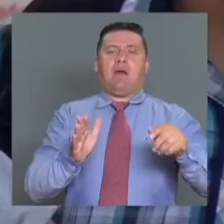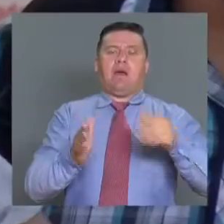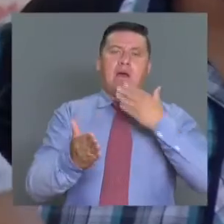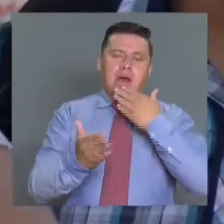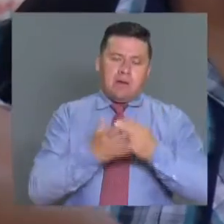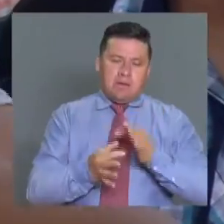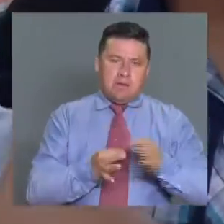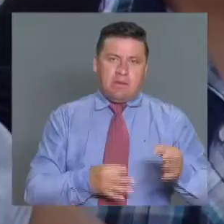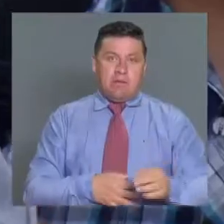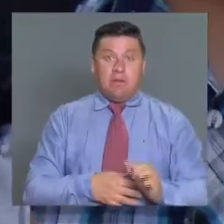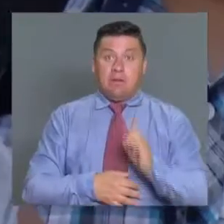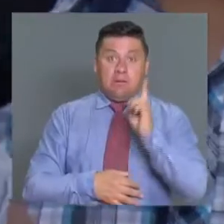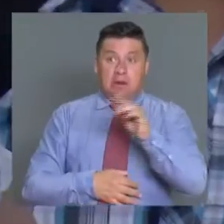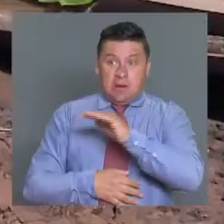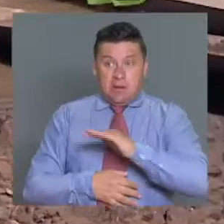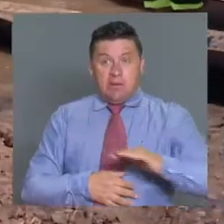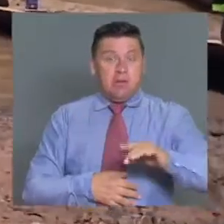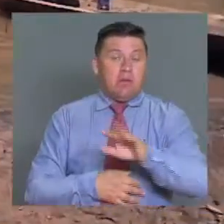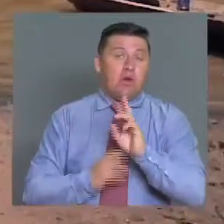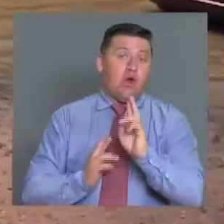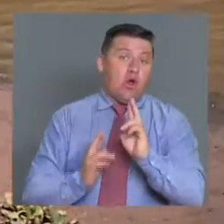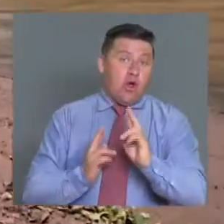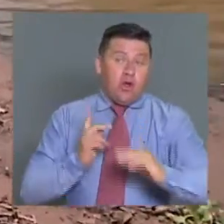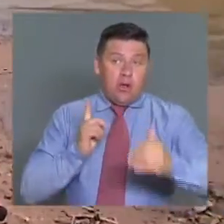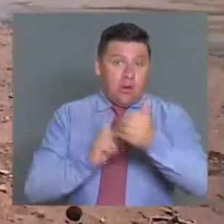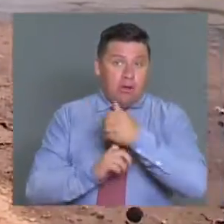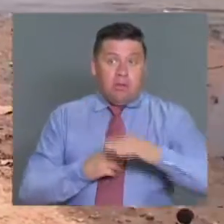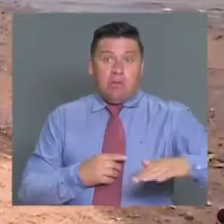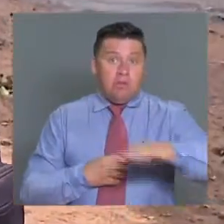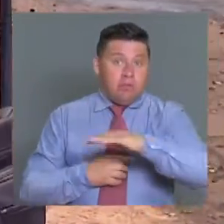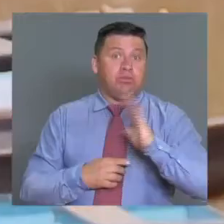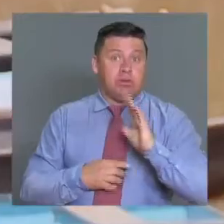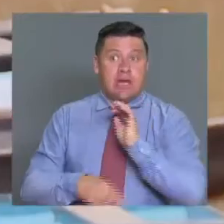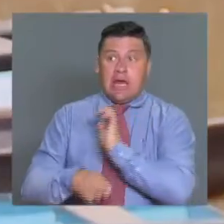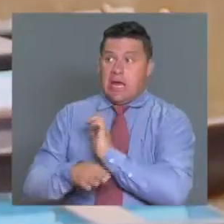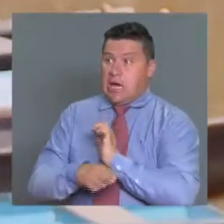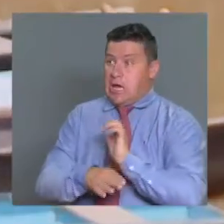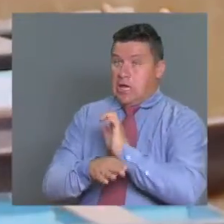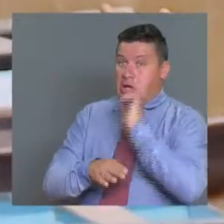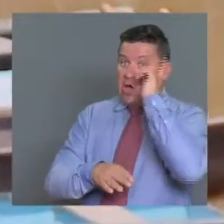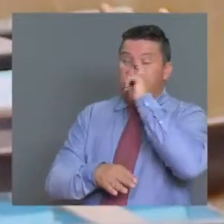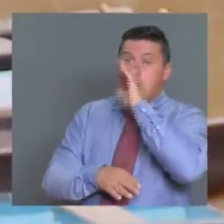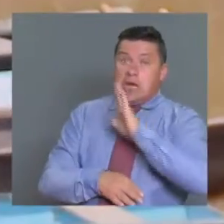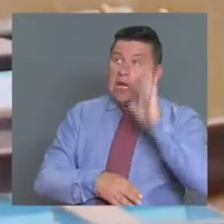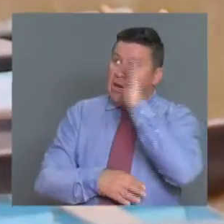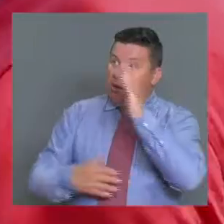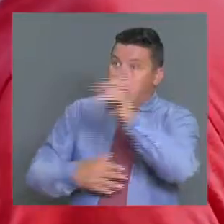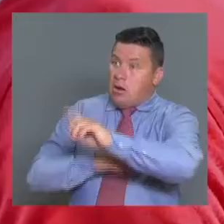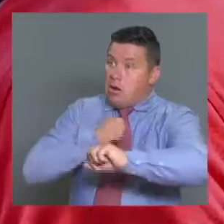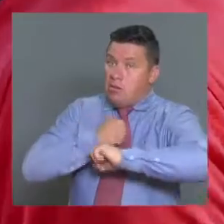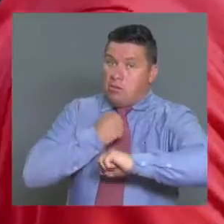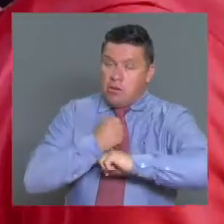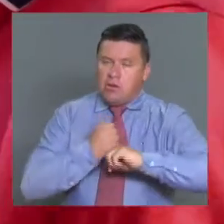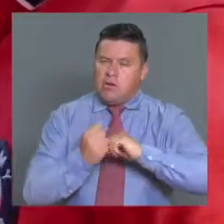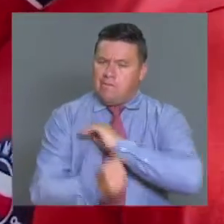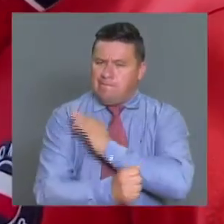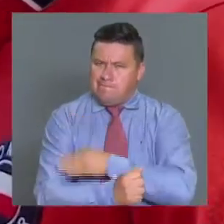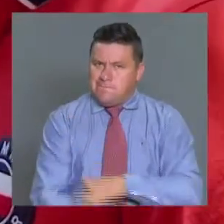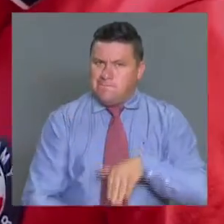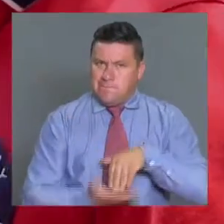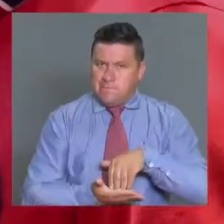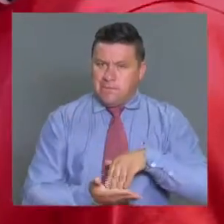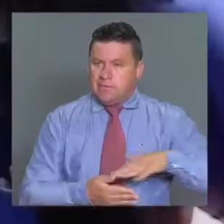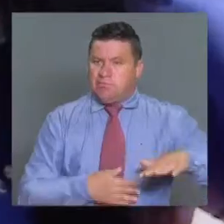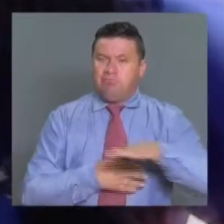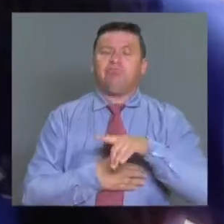municipio los prima verenses esperan con ansias la llegada de otras entidades del gobierno nacional así como el fortalecimiento del